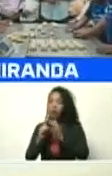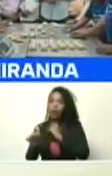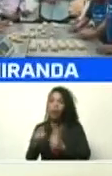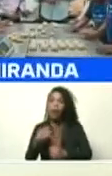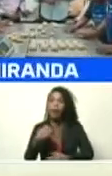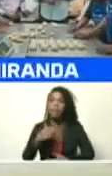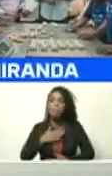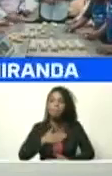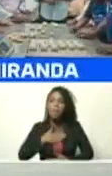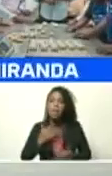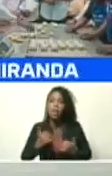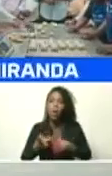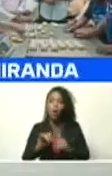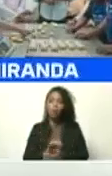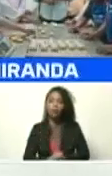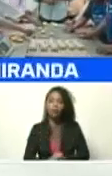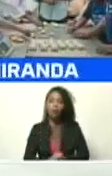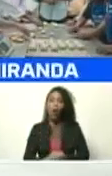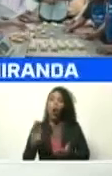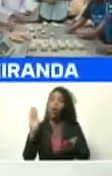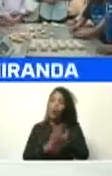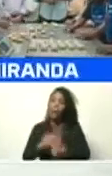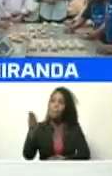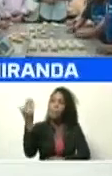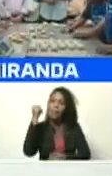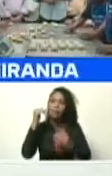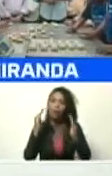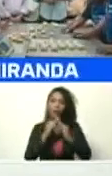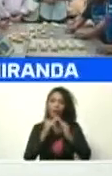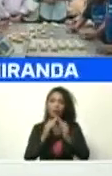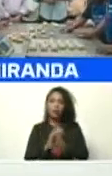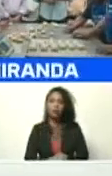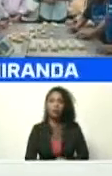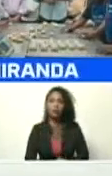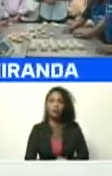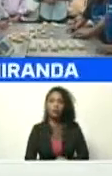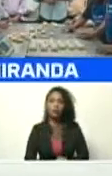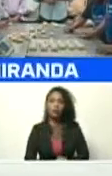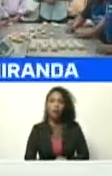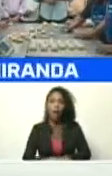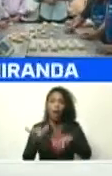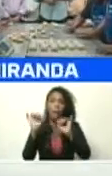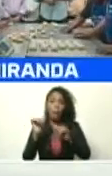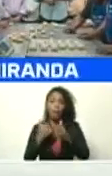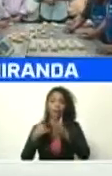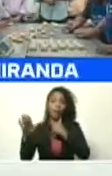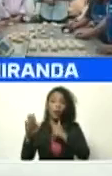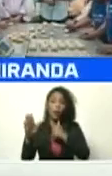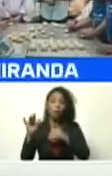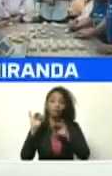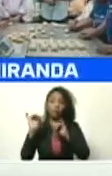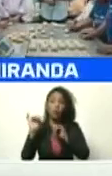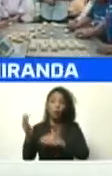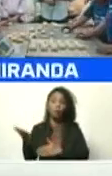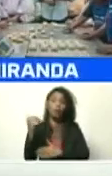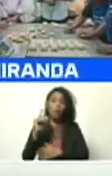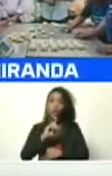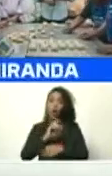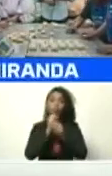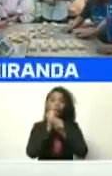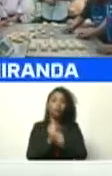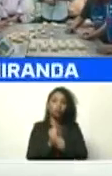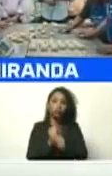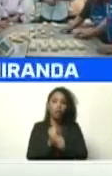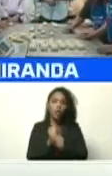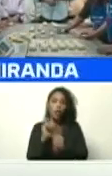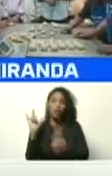hijo, regrese a la casa. Por la misma que se fue, por la misma regrese. No esté esperando el avión